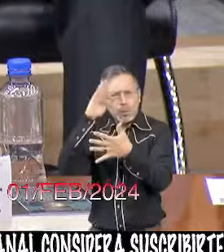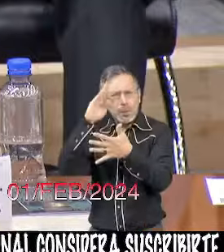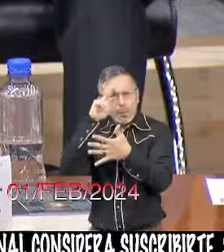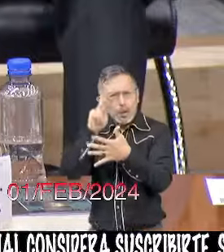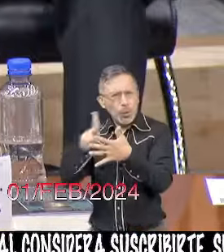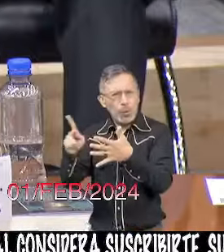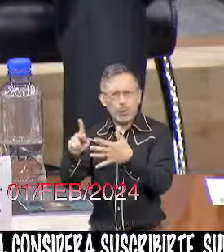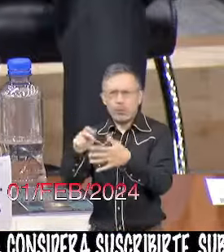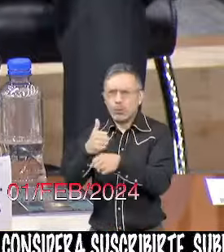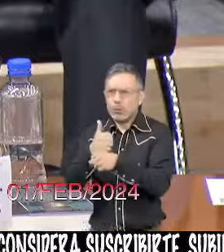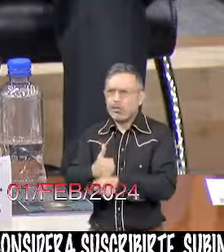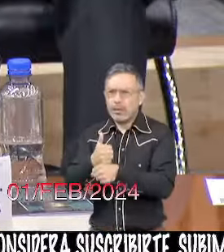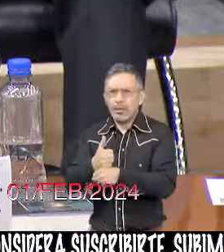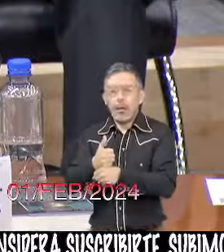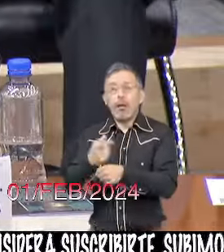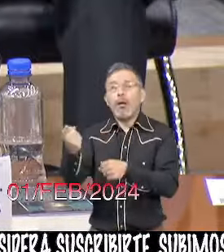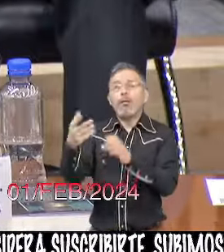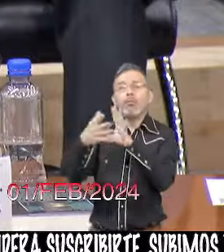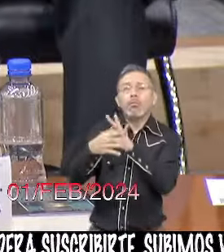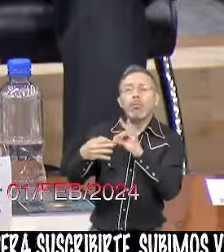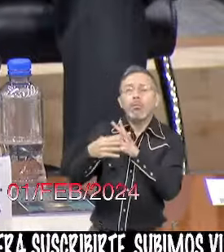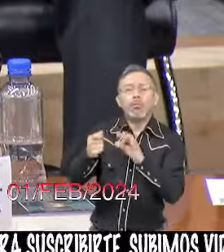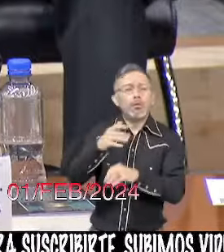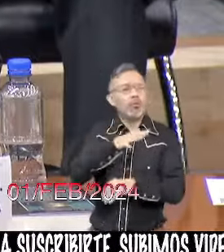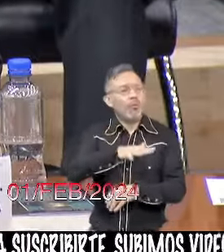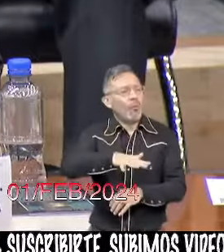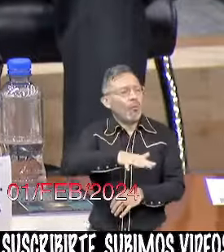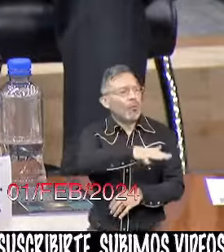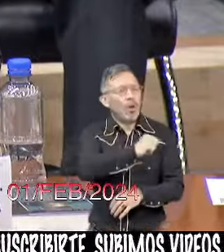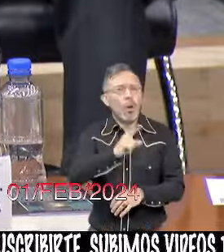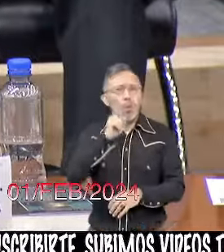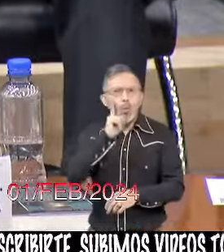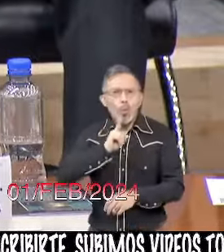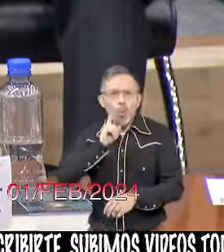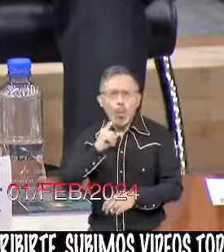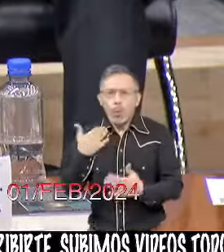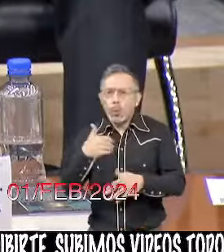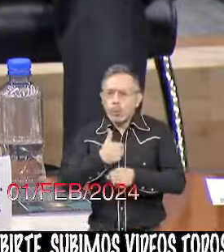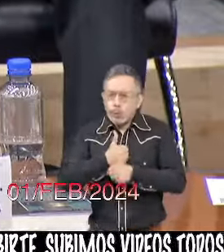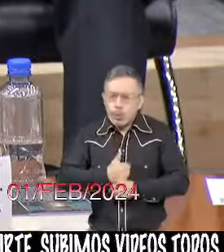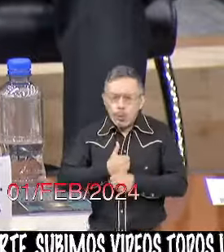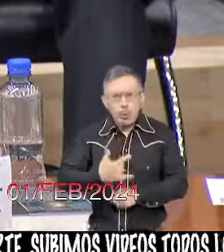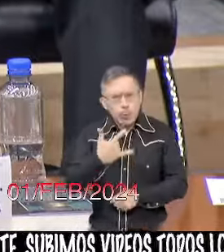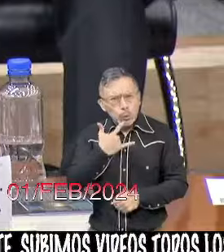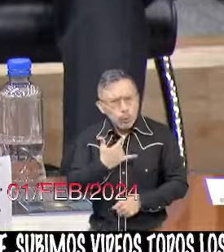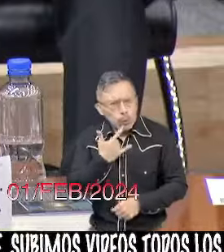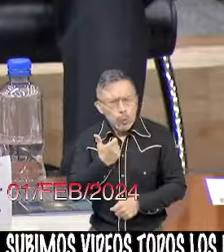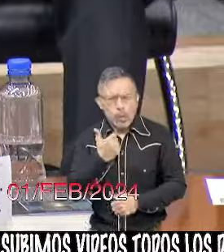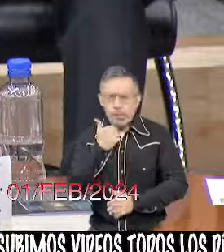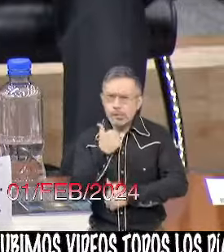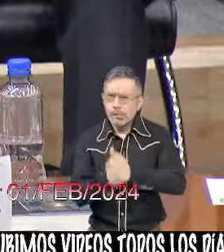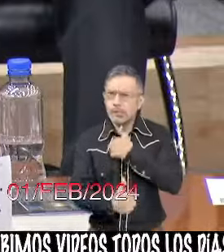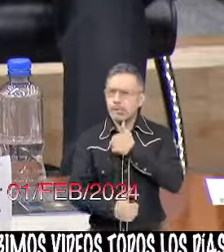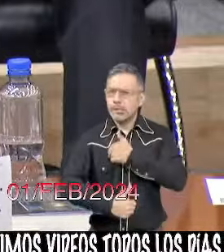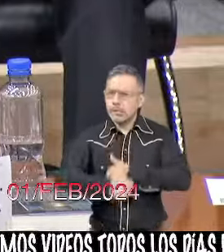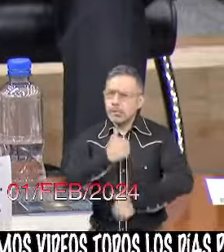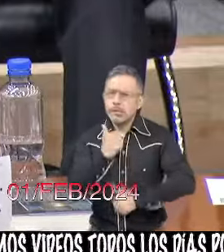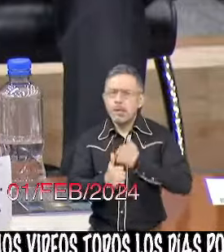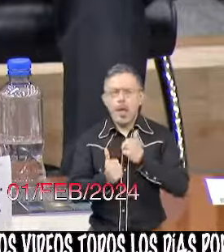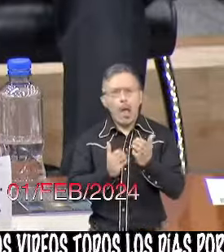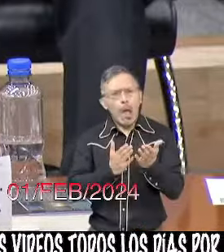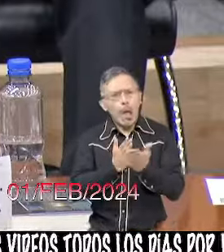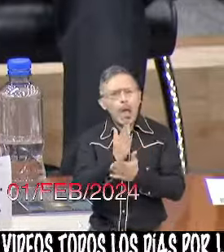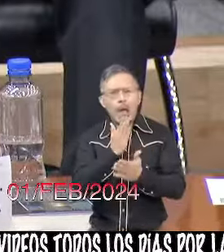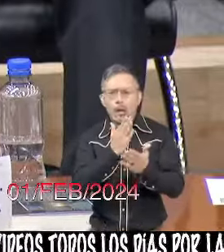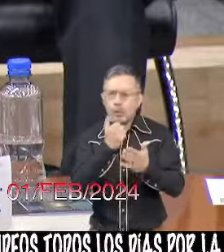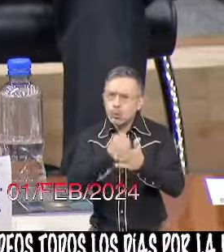hijos del pueblo lo que las mujeres tienen que enfrentar y tienen que superar en las condiciones de desigualdad. Y no nos van a enseñar a